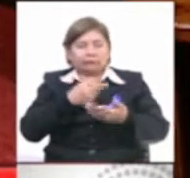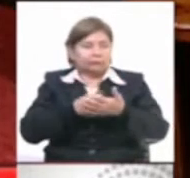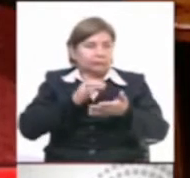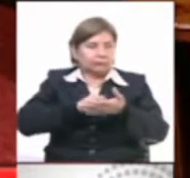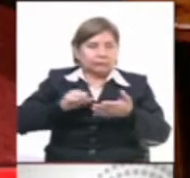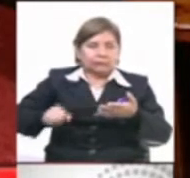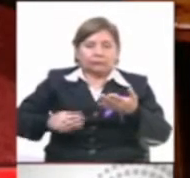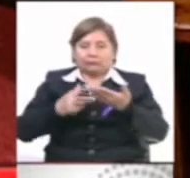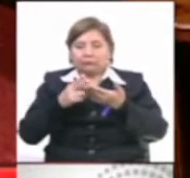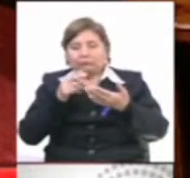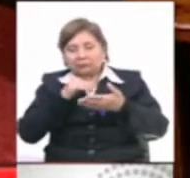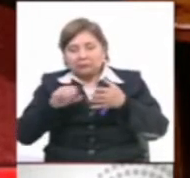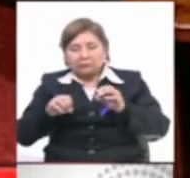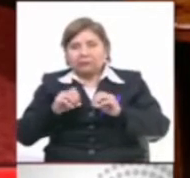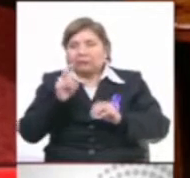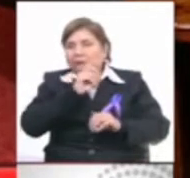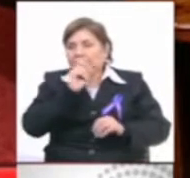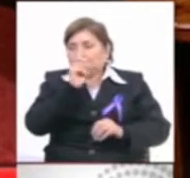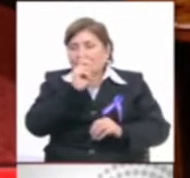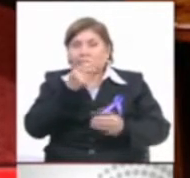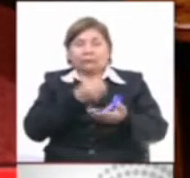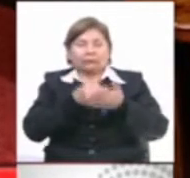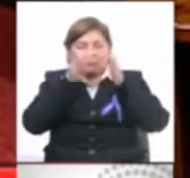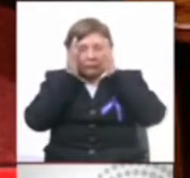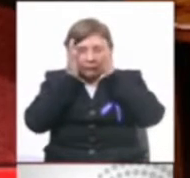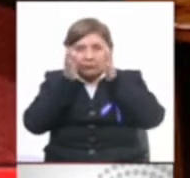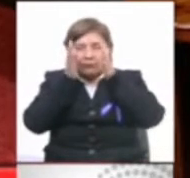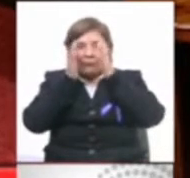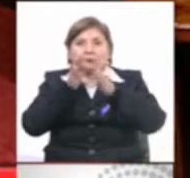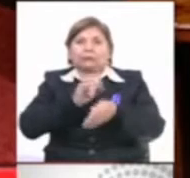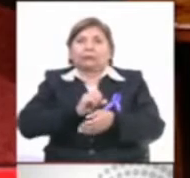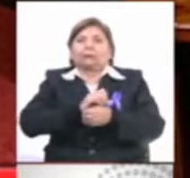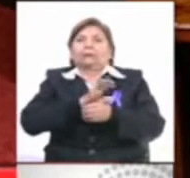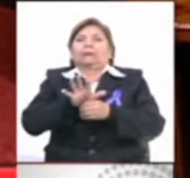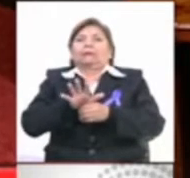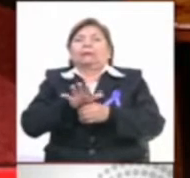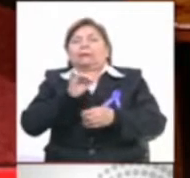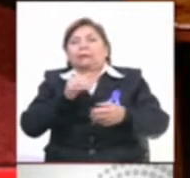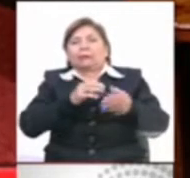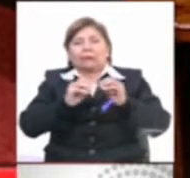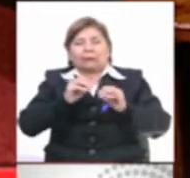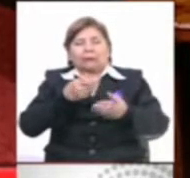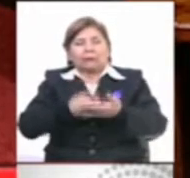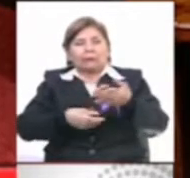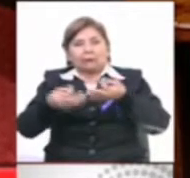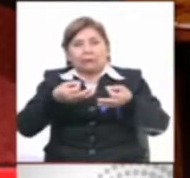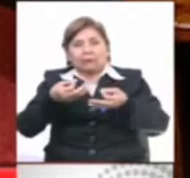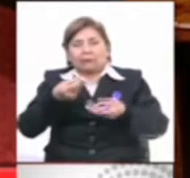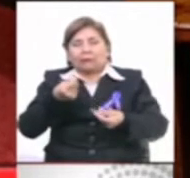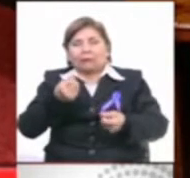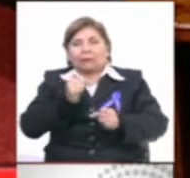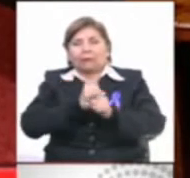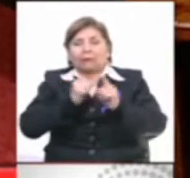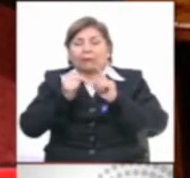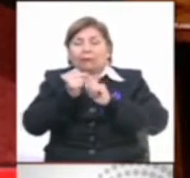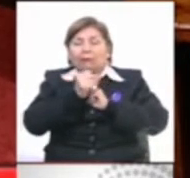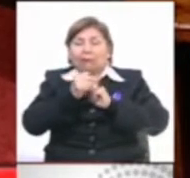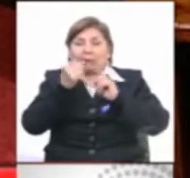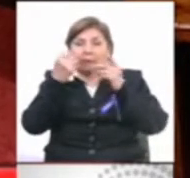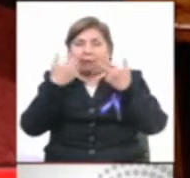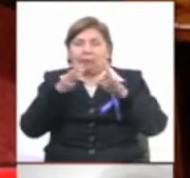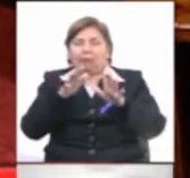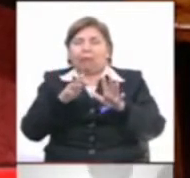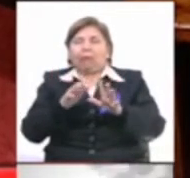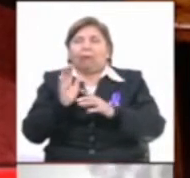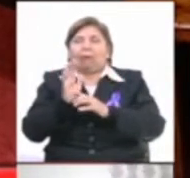o recortar los recursos para la atención de la pandemia y la reactivación económica y social. Como ya se ha